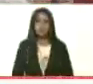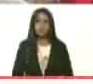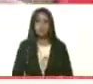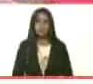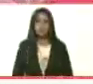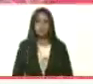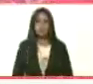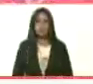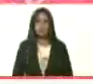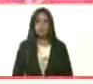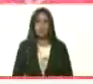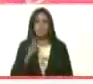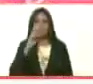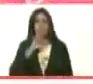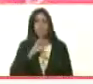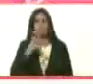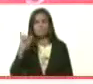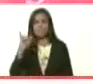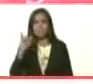fíjense ustedes,